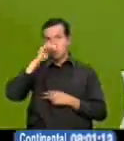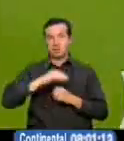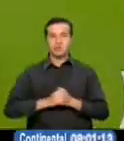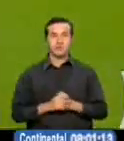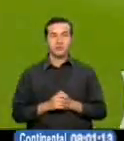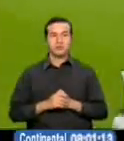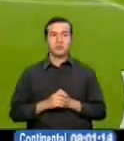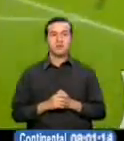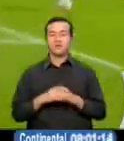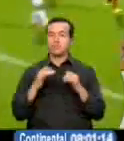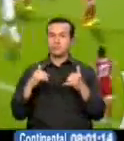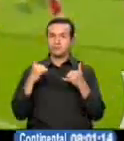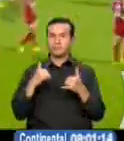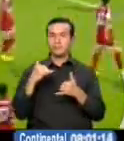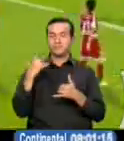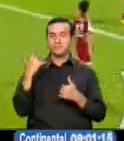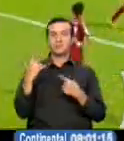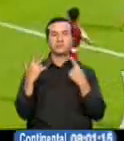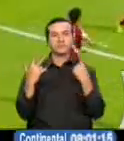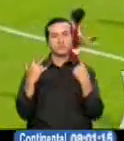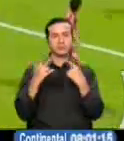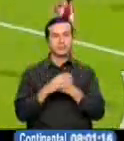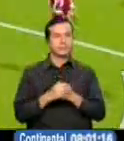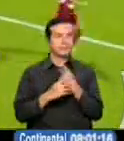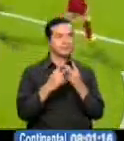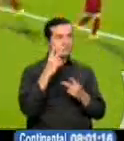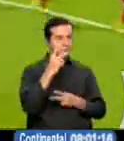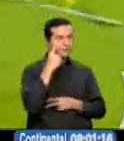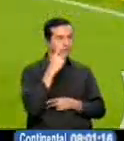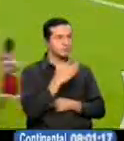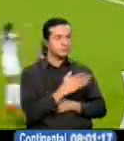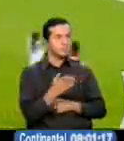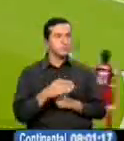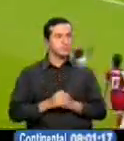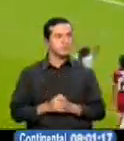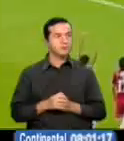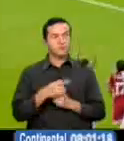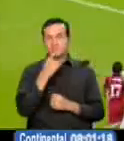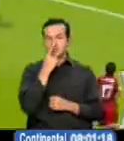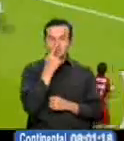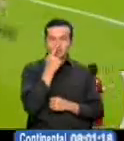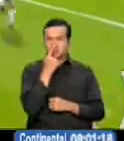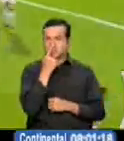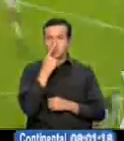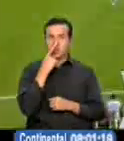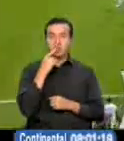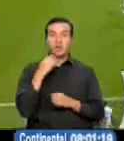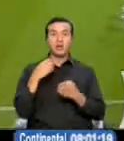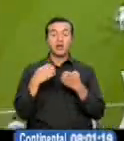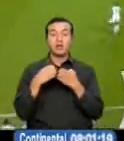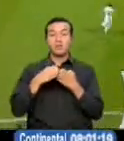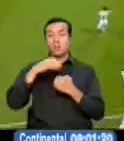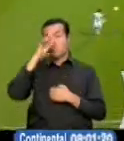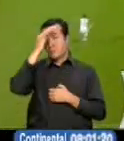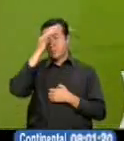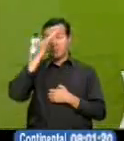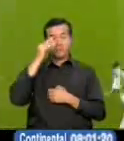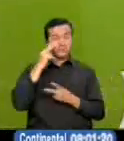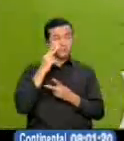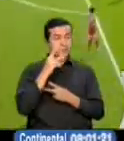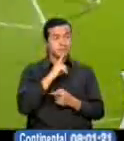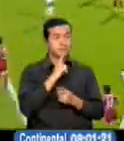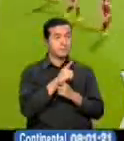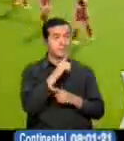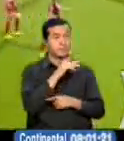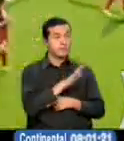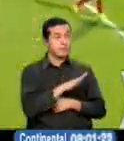por 3-1. Aquí el intento del conjunto francés y aparece